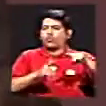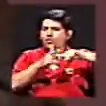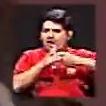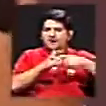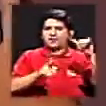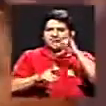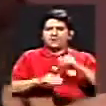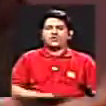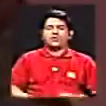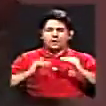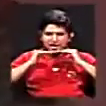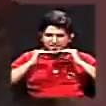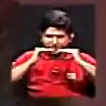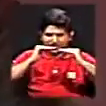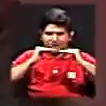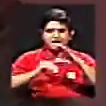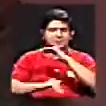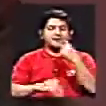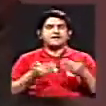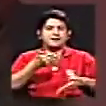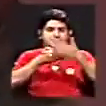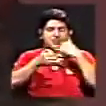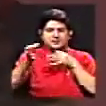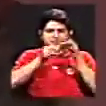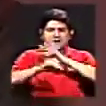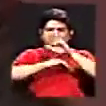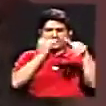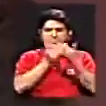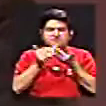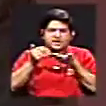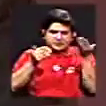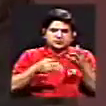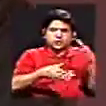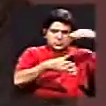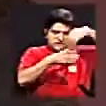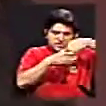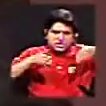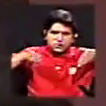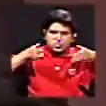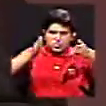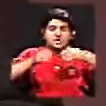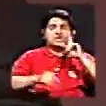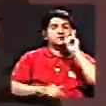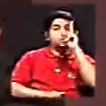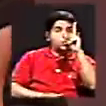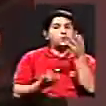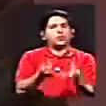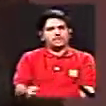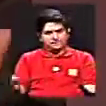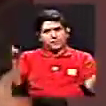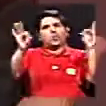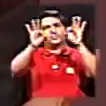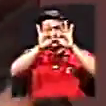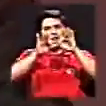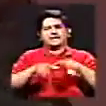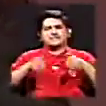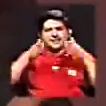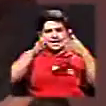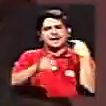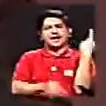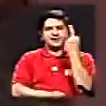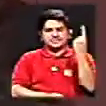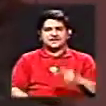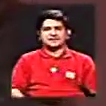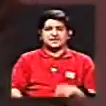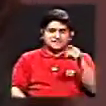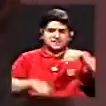tanto la superficie como hablábamos al principio, todos los diferentes elementos que conforman la misma. Y uno de esos elementos fundamentales en una carretera siempre